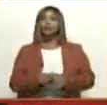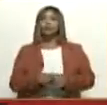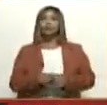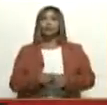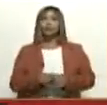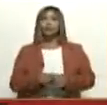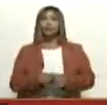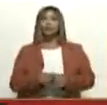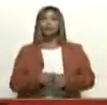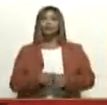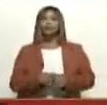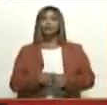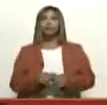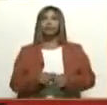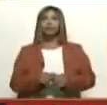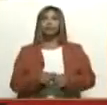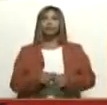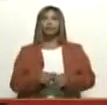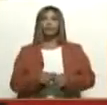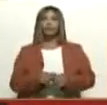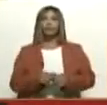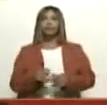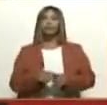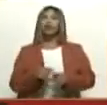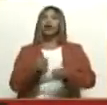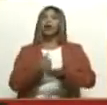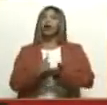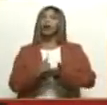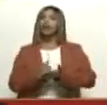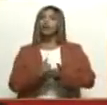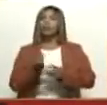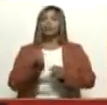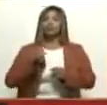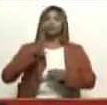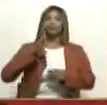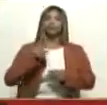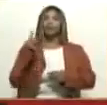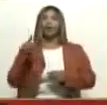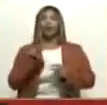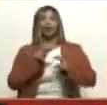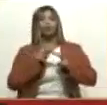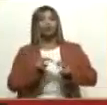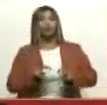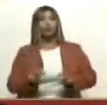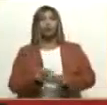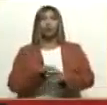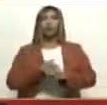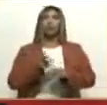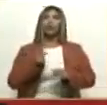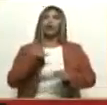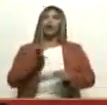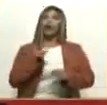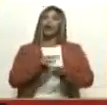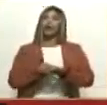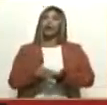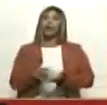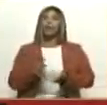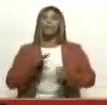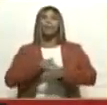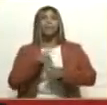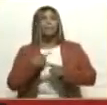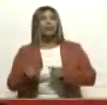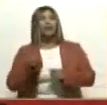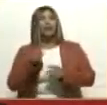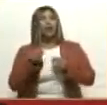nuestro lema, es descolonizadora. Es decir, él buscó, porque él decía, había que leer, pero ¿qué es lo que hay que